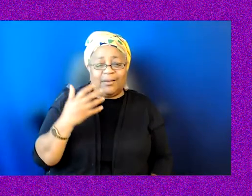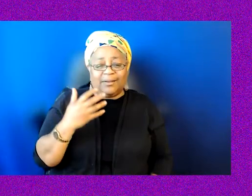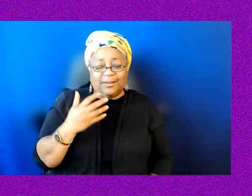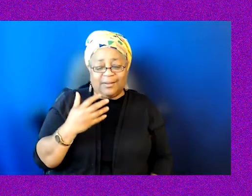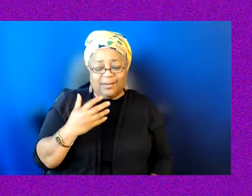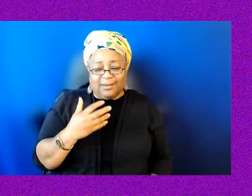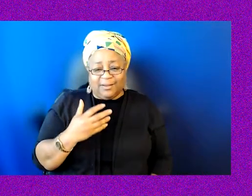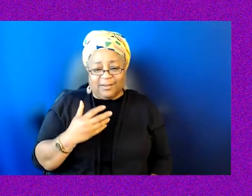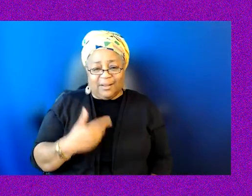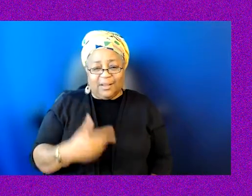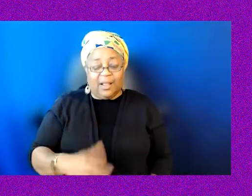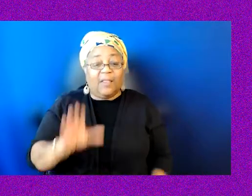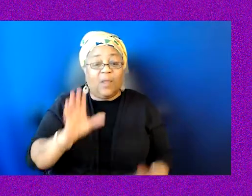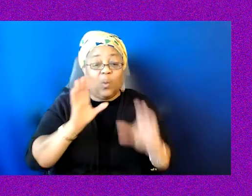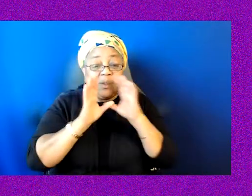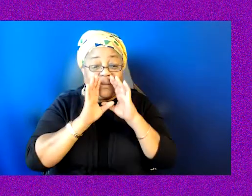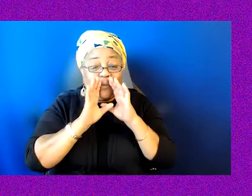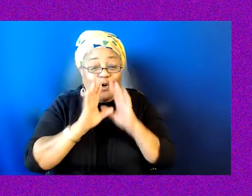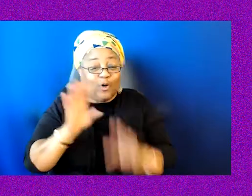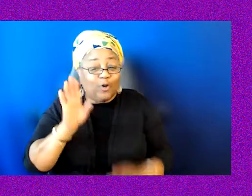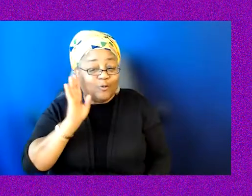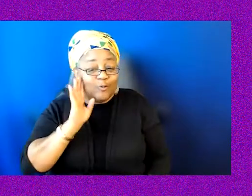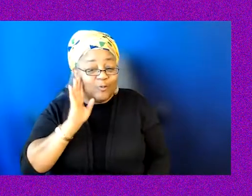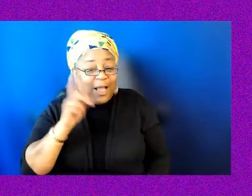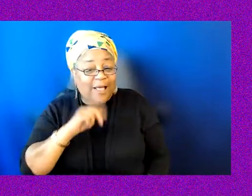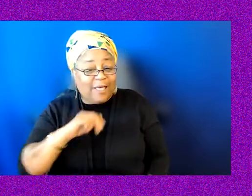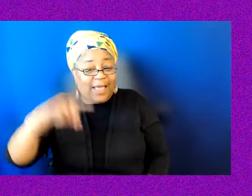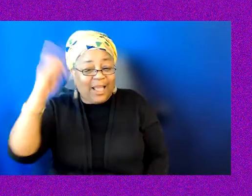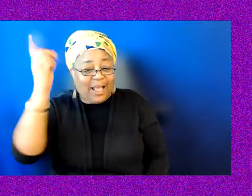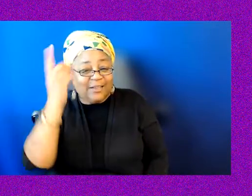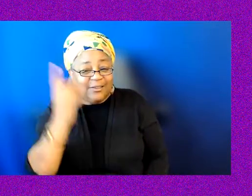en el aire bajo el sol.